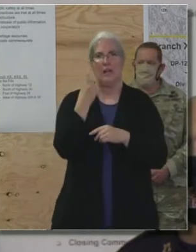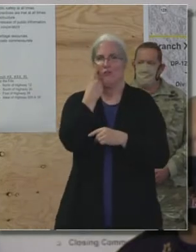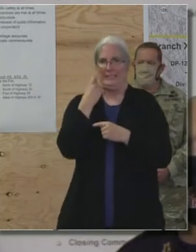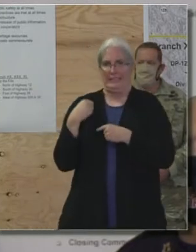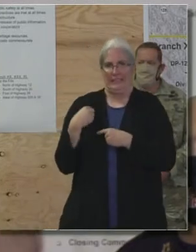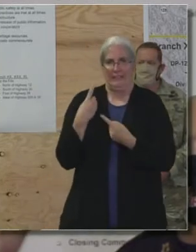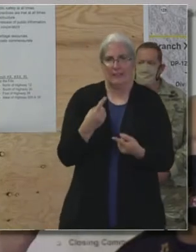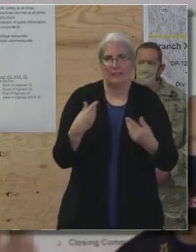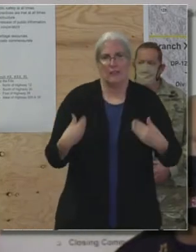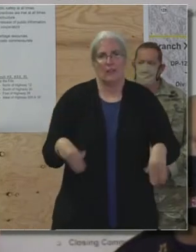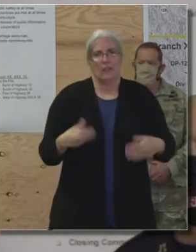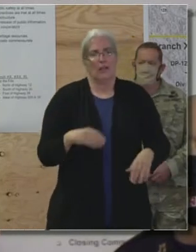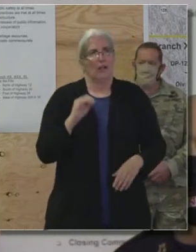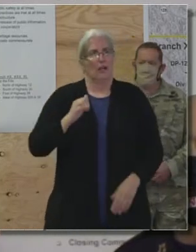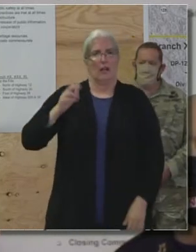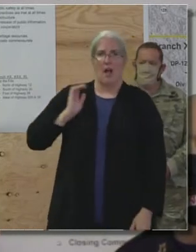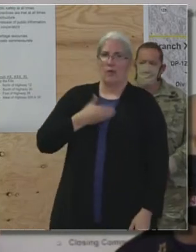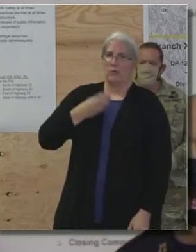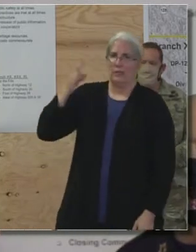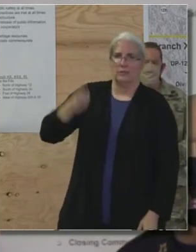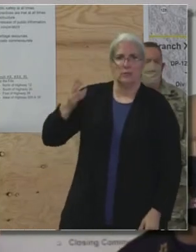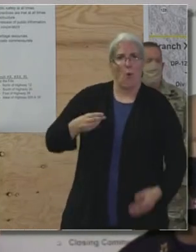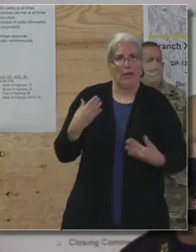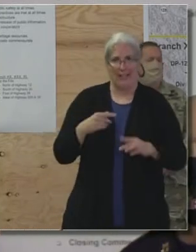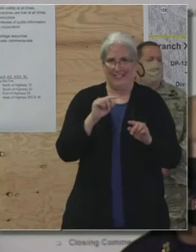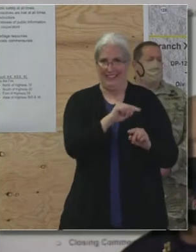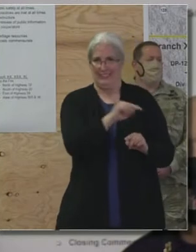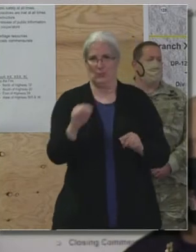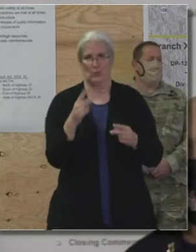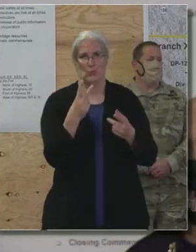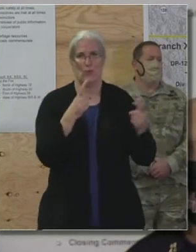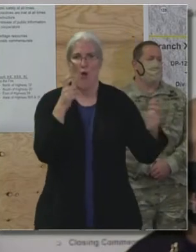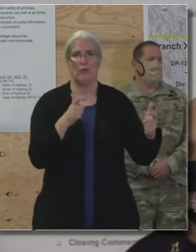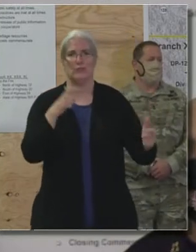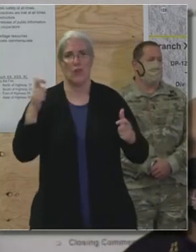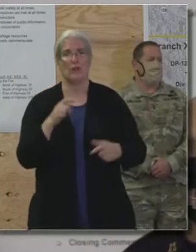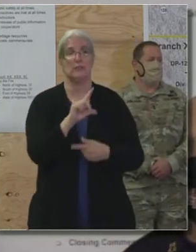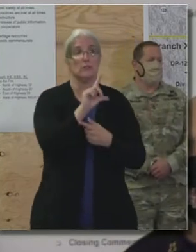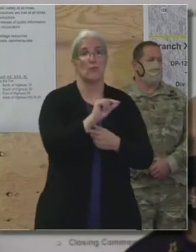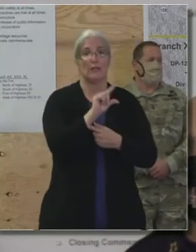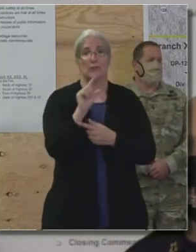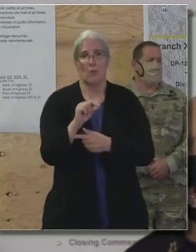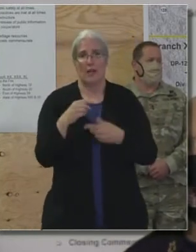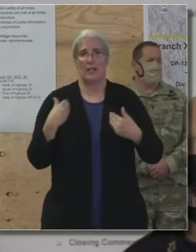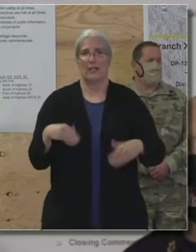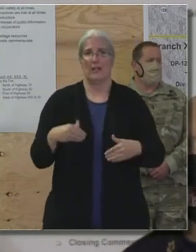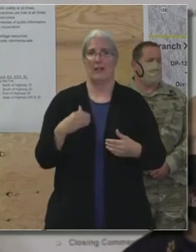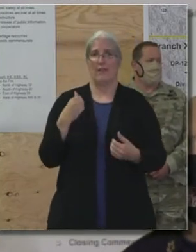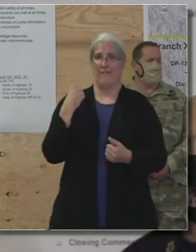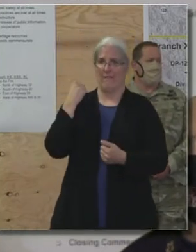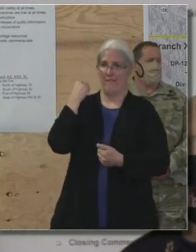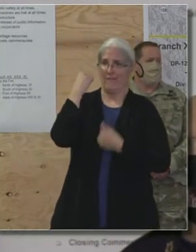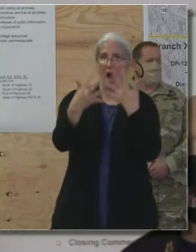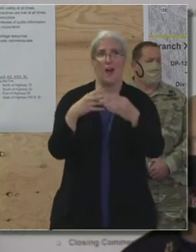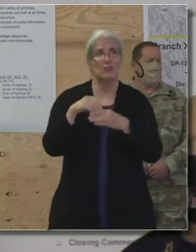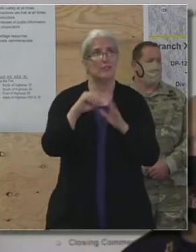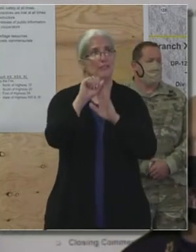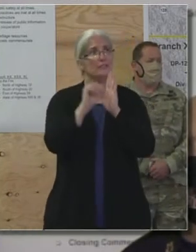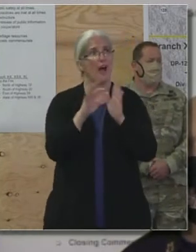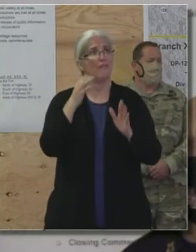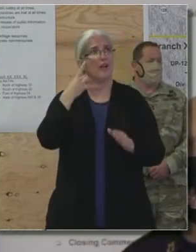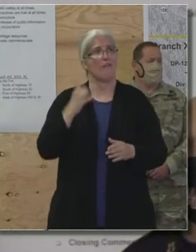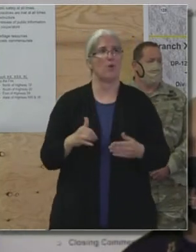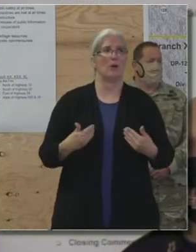reciente ha habido 20 incendios épicos en el estado de california este complejo